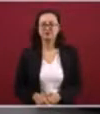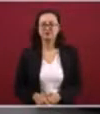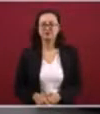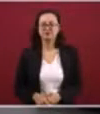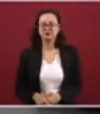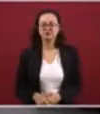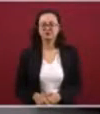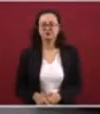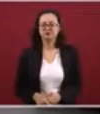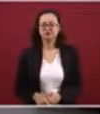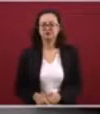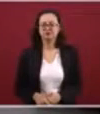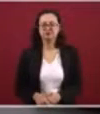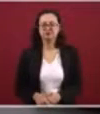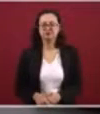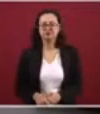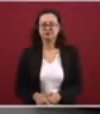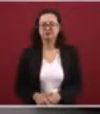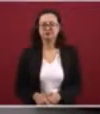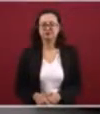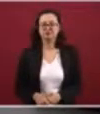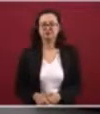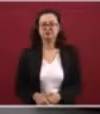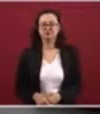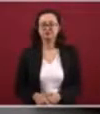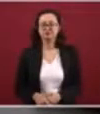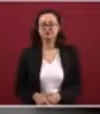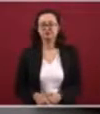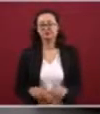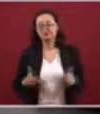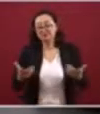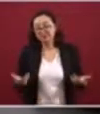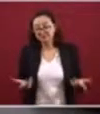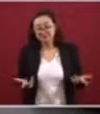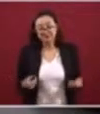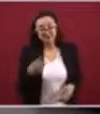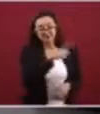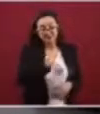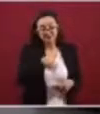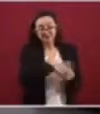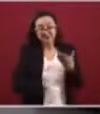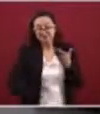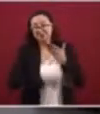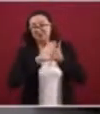Y lo que les pido a los opositores